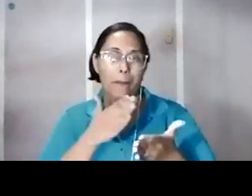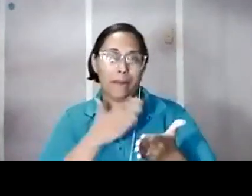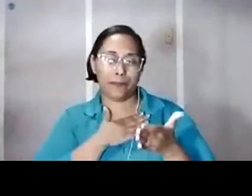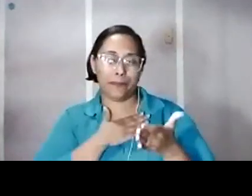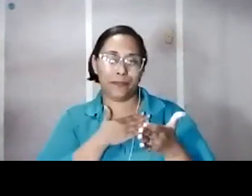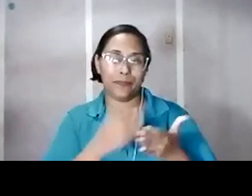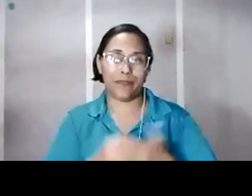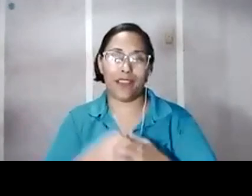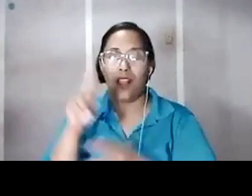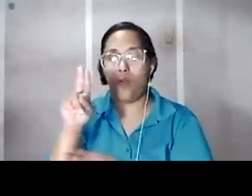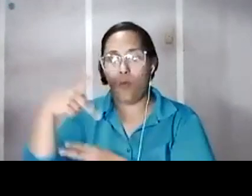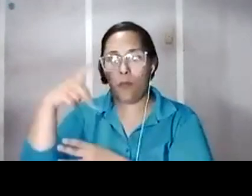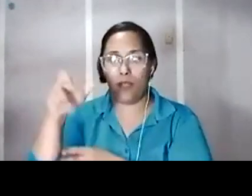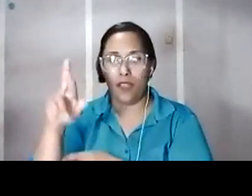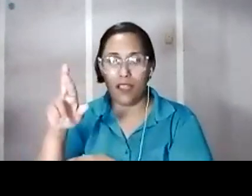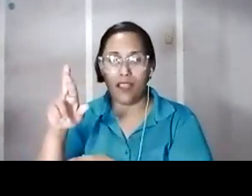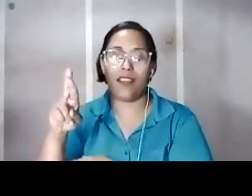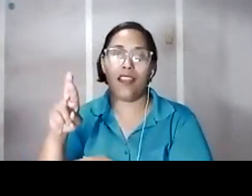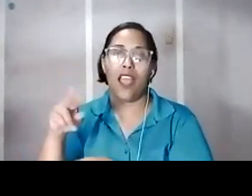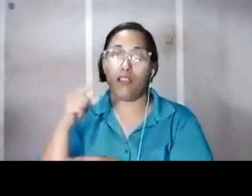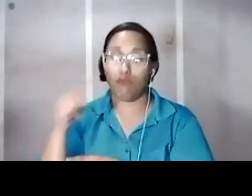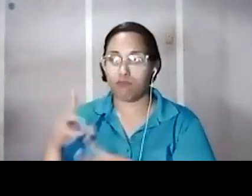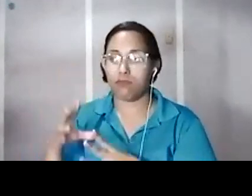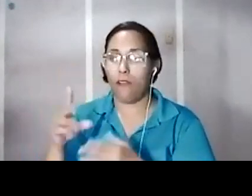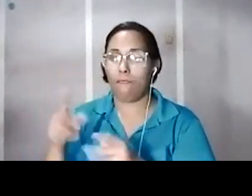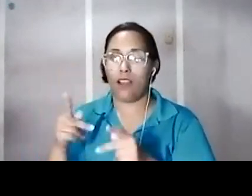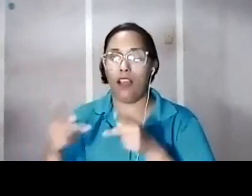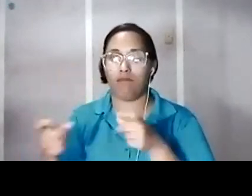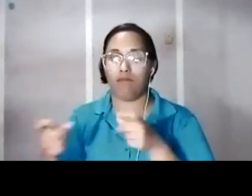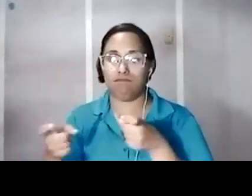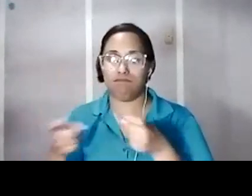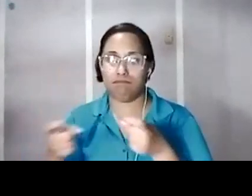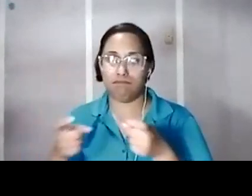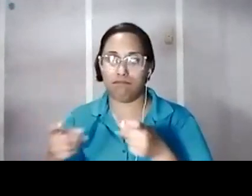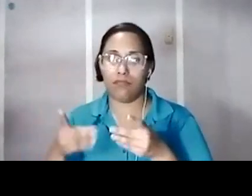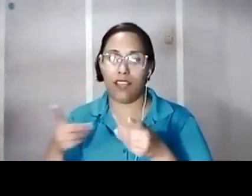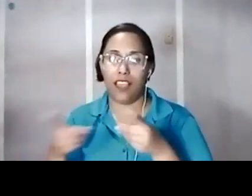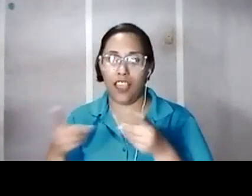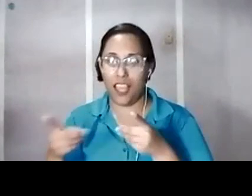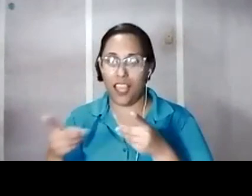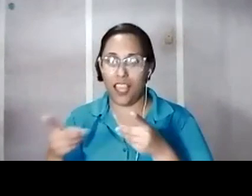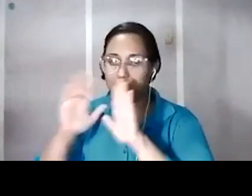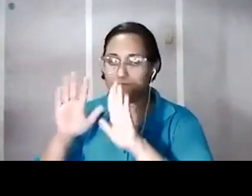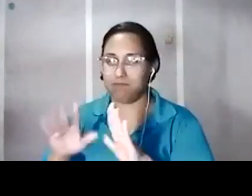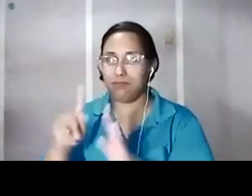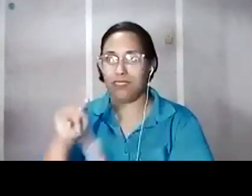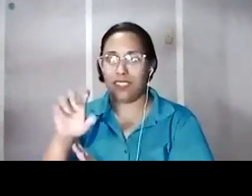en la UPR y yo le fui su directora de una magistral tesis